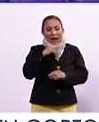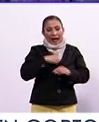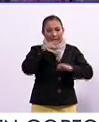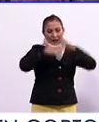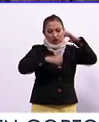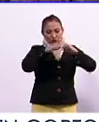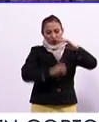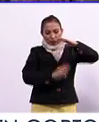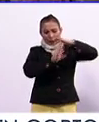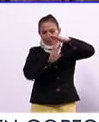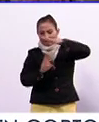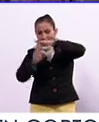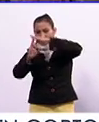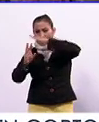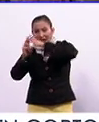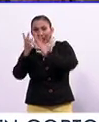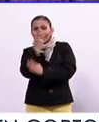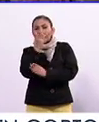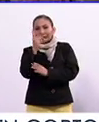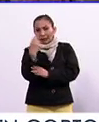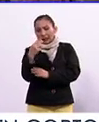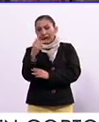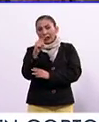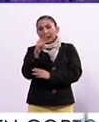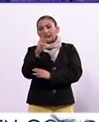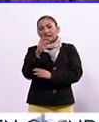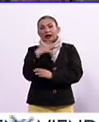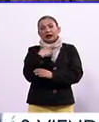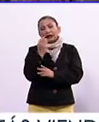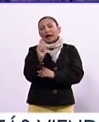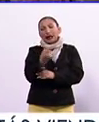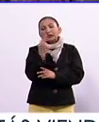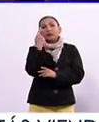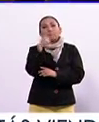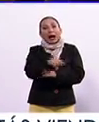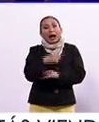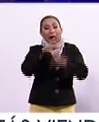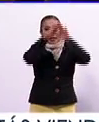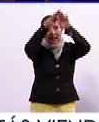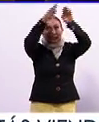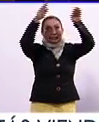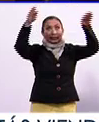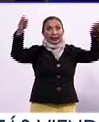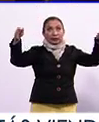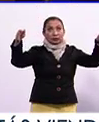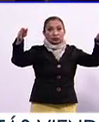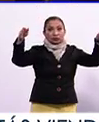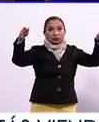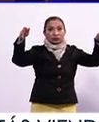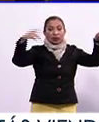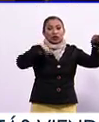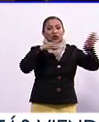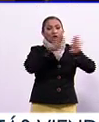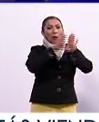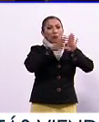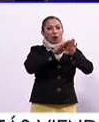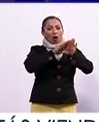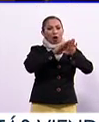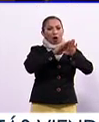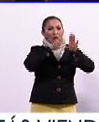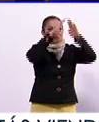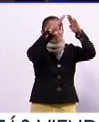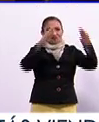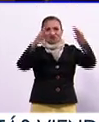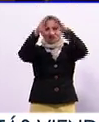estructuras metálicas tridimensionales que se llaman, que son fundamentalmente para techos, que tienen una especie de pirámides,